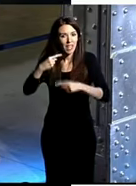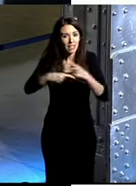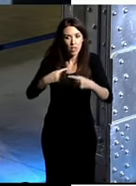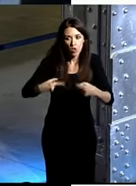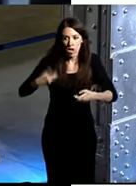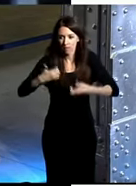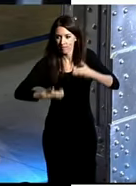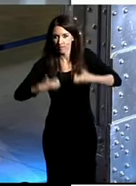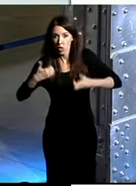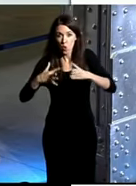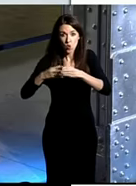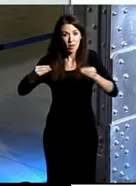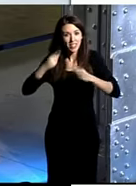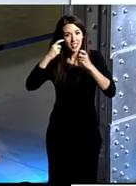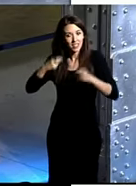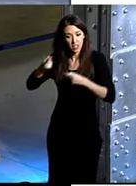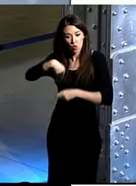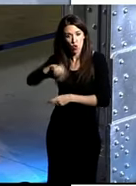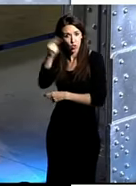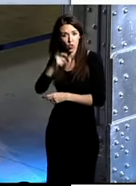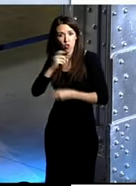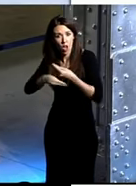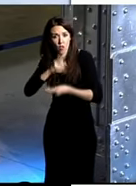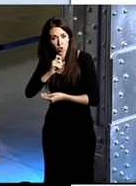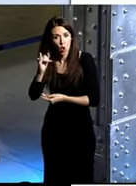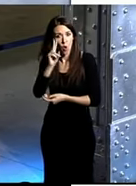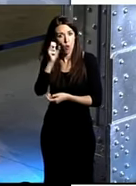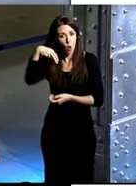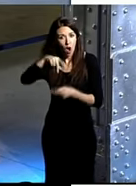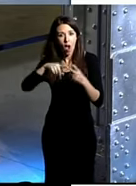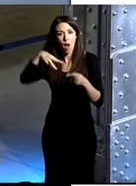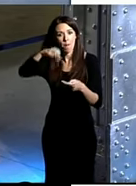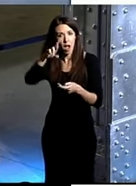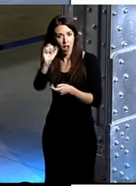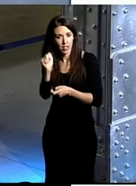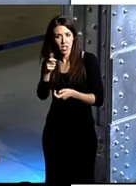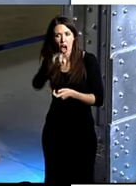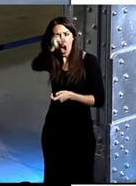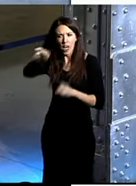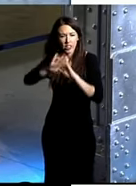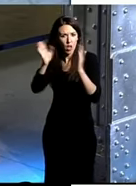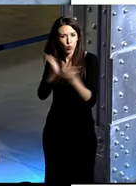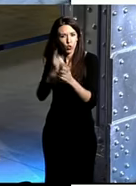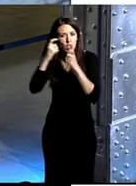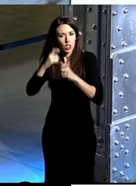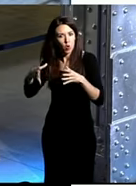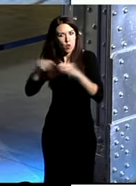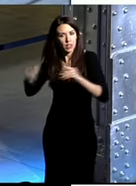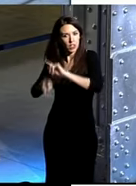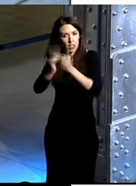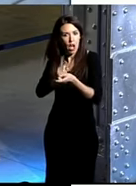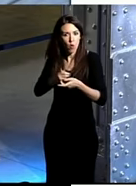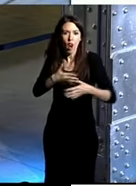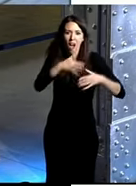con la universidad que estamos tratando de diseñar nosotros, Juan, María, mucha gente en el mundo está tratando de armar de los